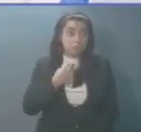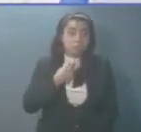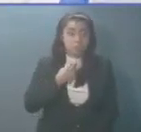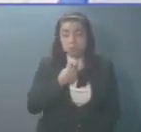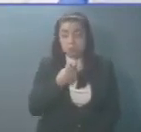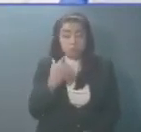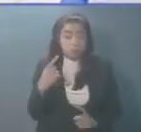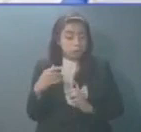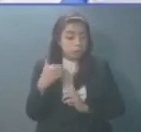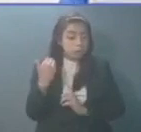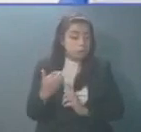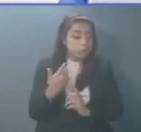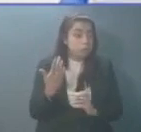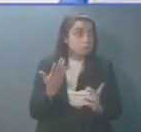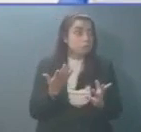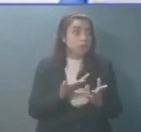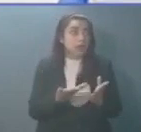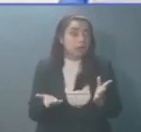perseguido, ofendido,